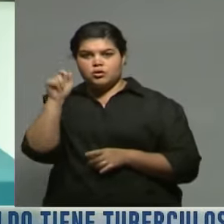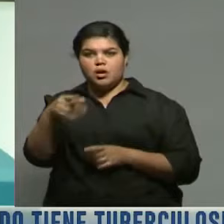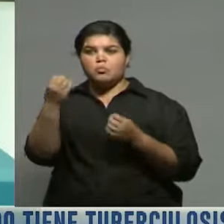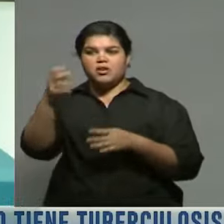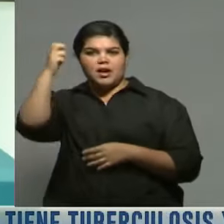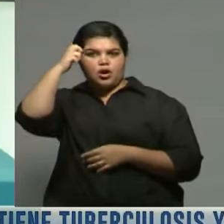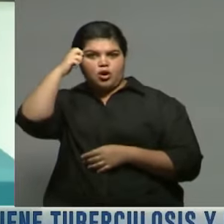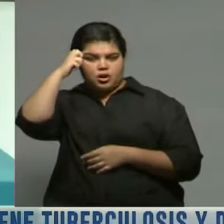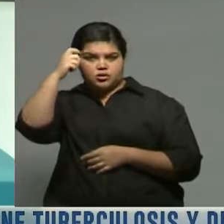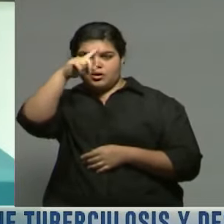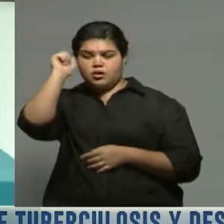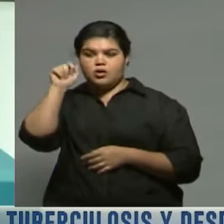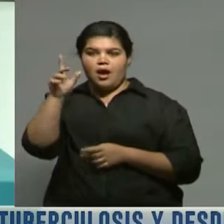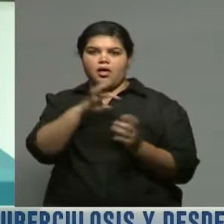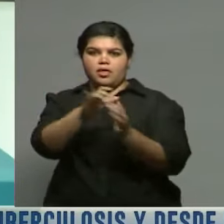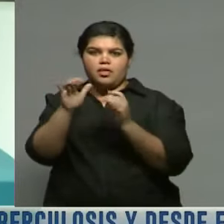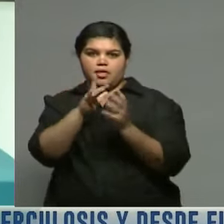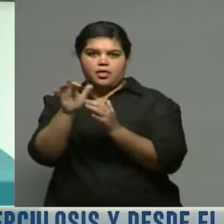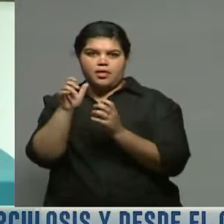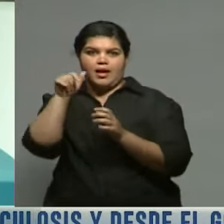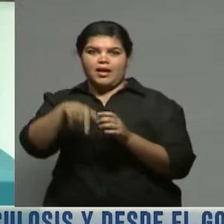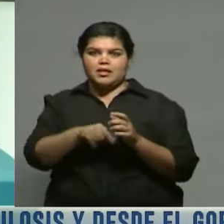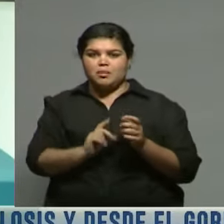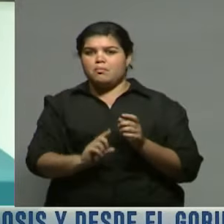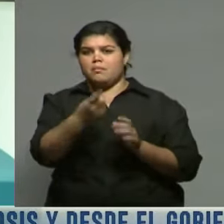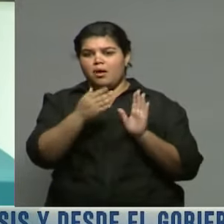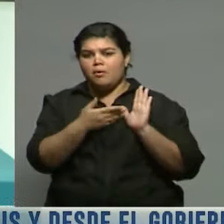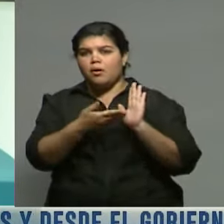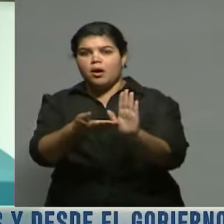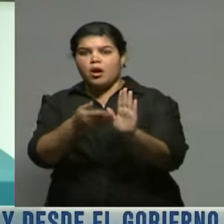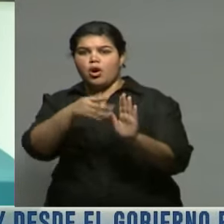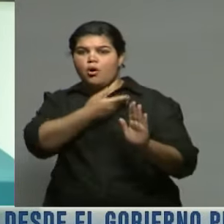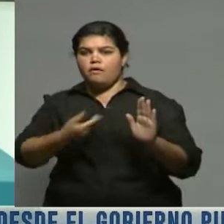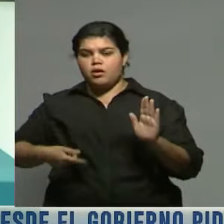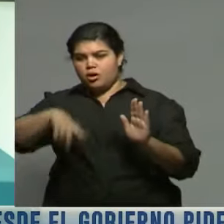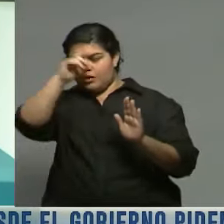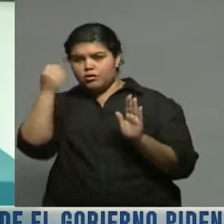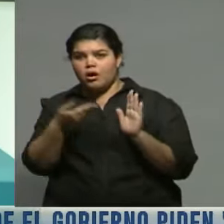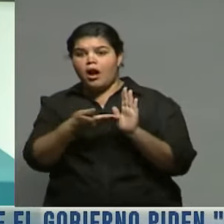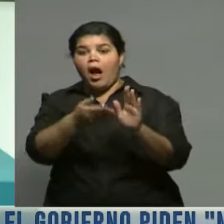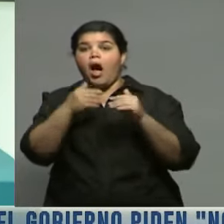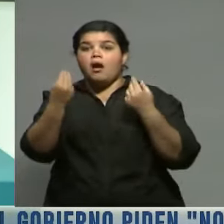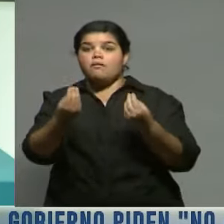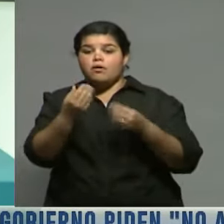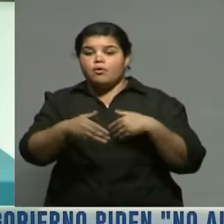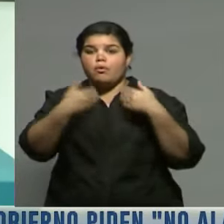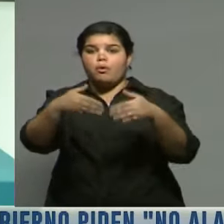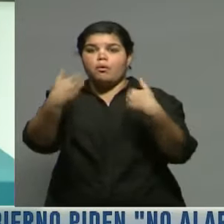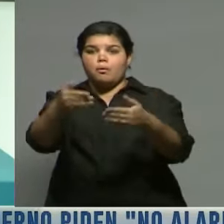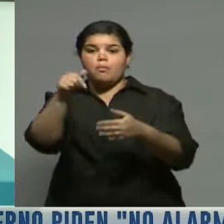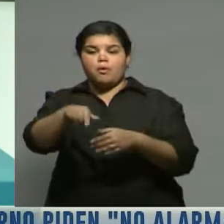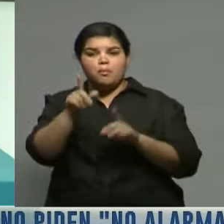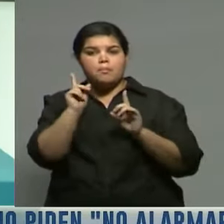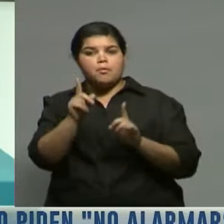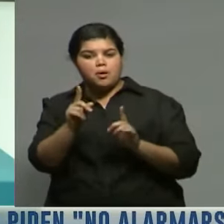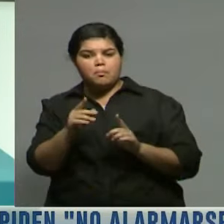el Congreso de la Nación. Es un borrador, es el puntapié inicial que ha dado el gobierno nacional. Habrá que avanzar de ahora en más en base a esta situación